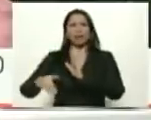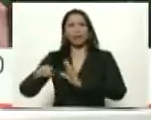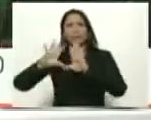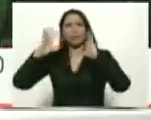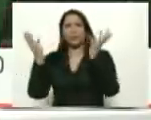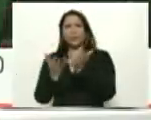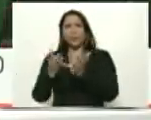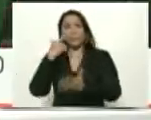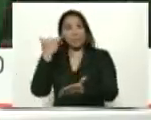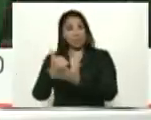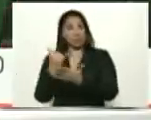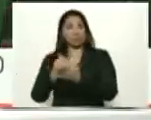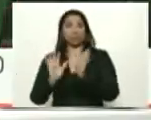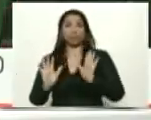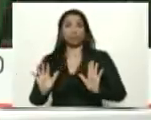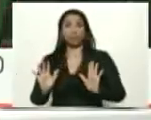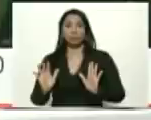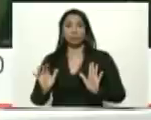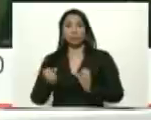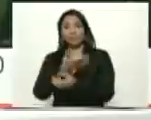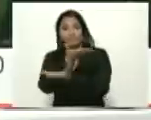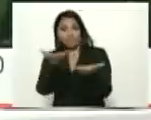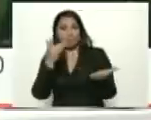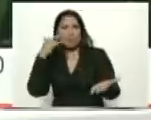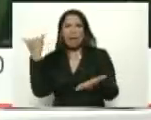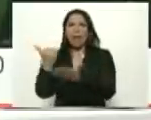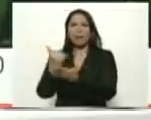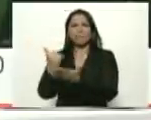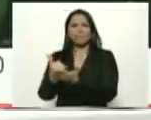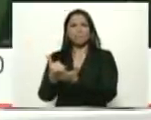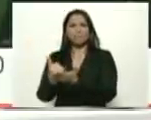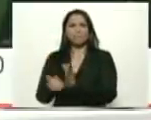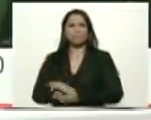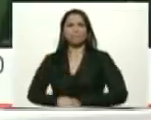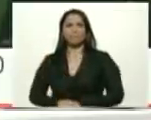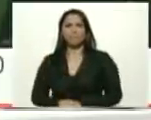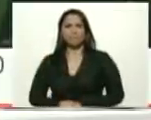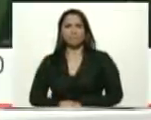aquí, fíjense ustedes aquí.